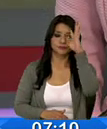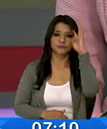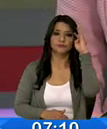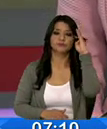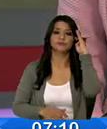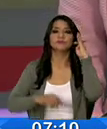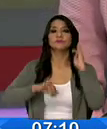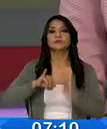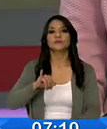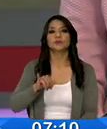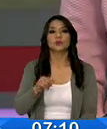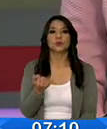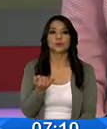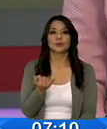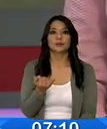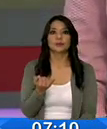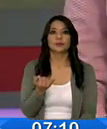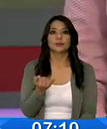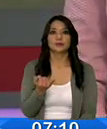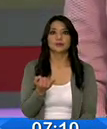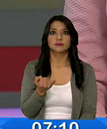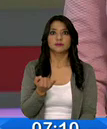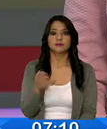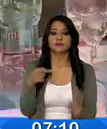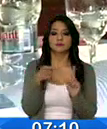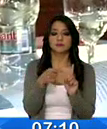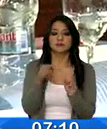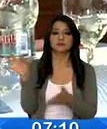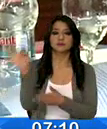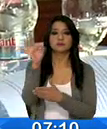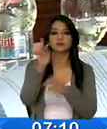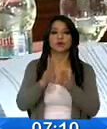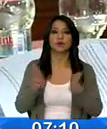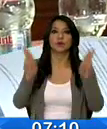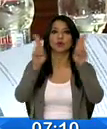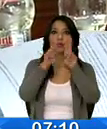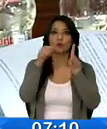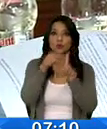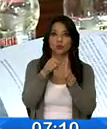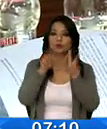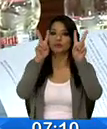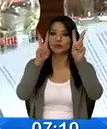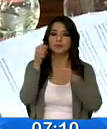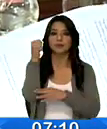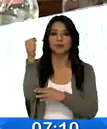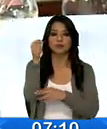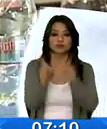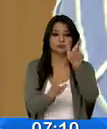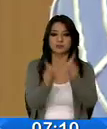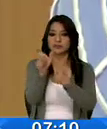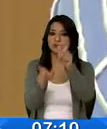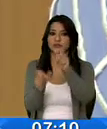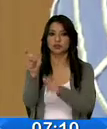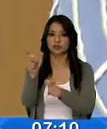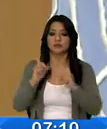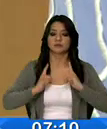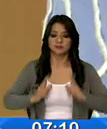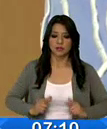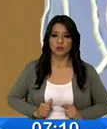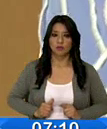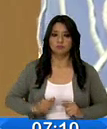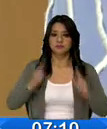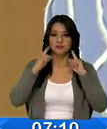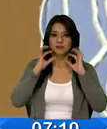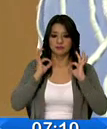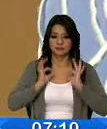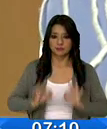Y este jueves, Dai News Poras, el relator especial de las Naciones Unidas sobre el derecho de cada persona a la salud física y mental,